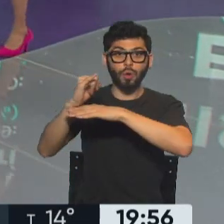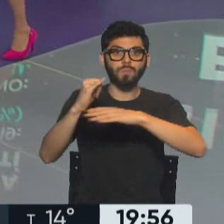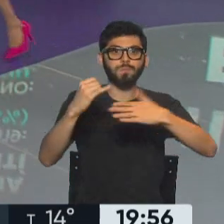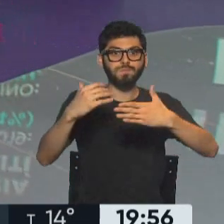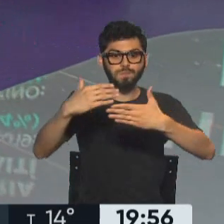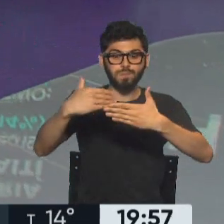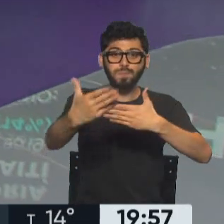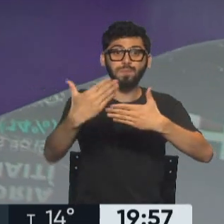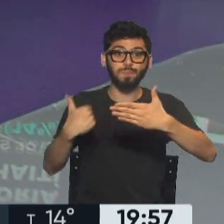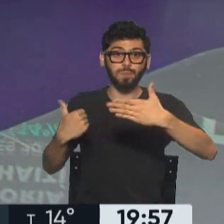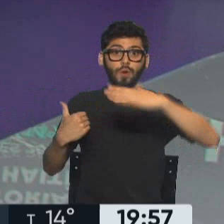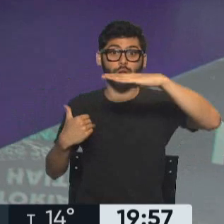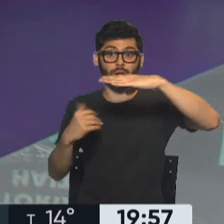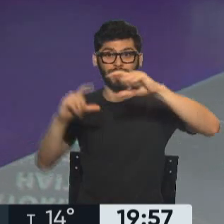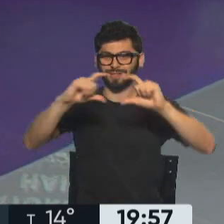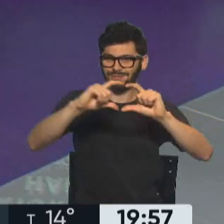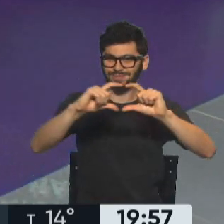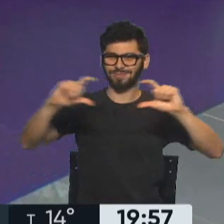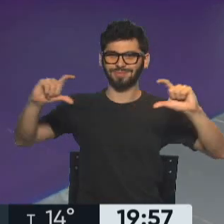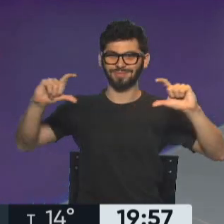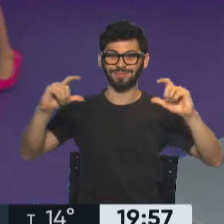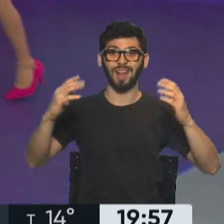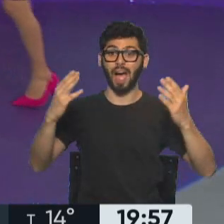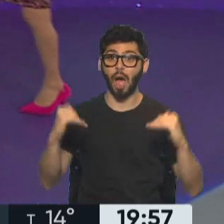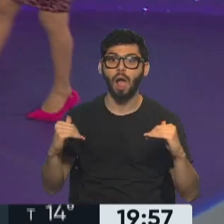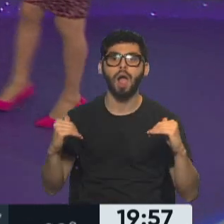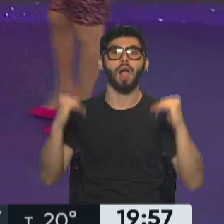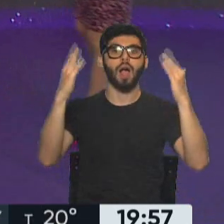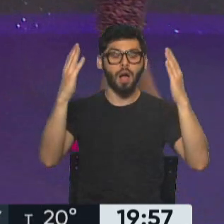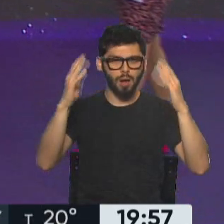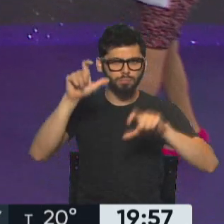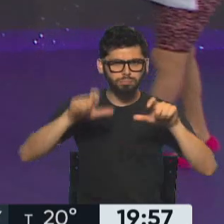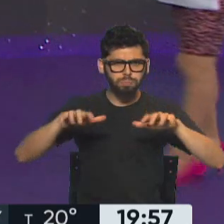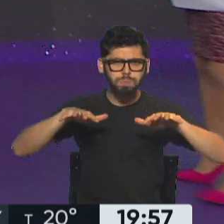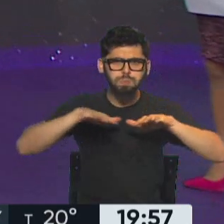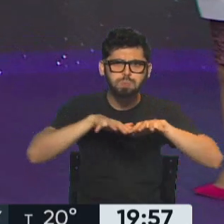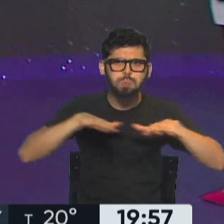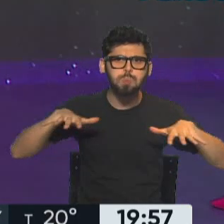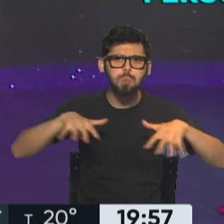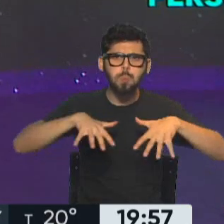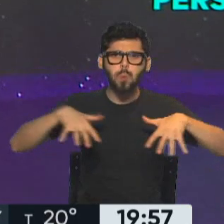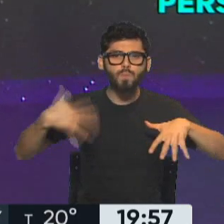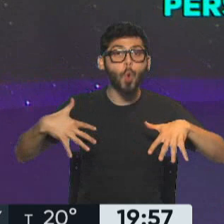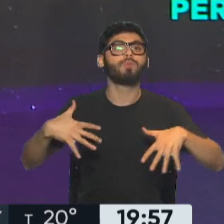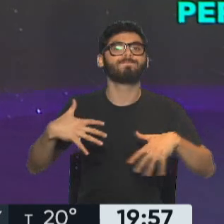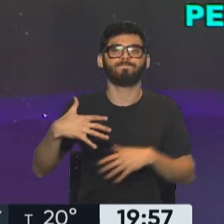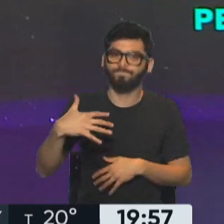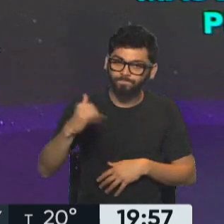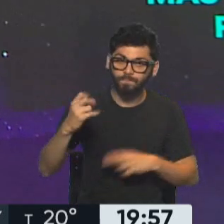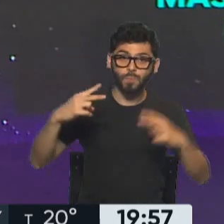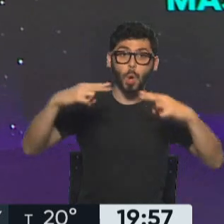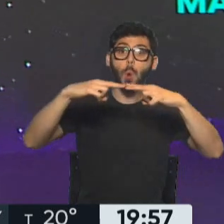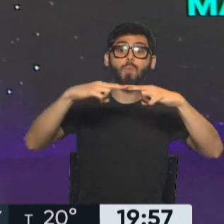Por si no llegan a ver, aquí también se repite el panorama. Sí. Aquí debajo, igual que allí. Mucha gente, Ayelén. Vemos todos migrantes. Un puente,